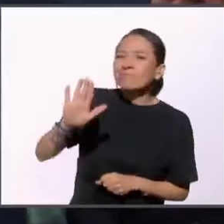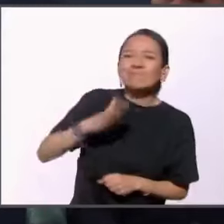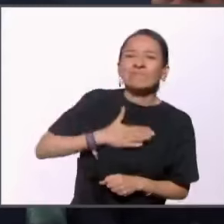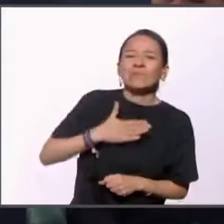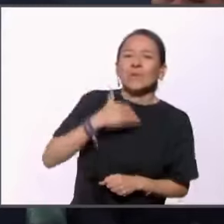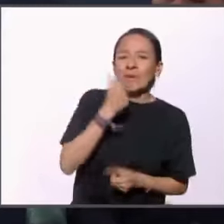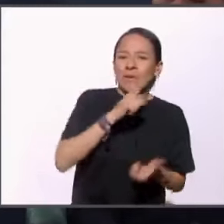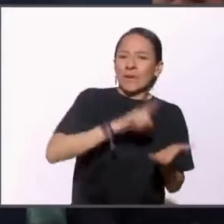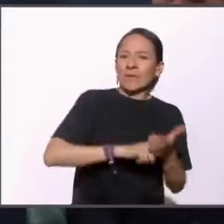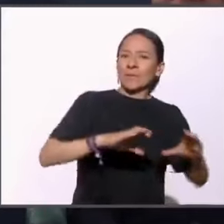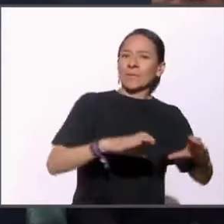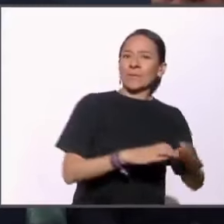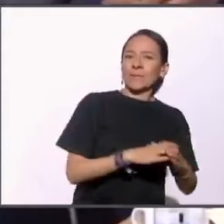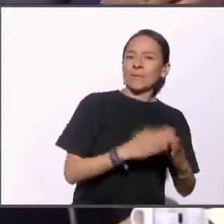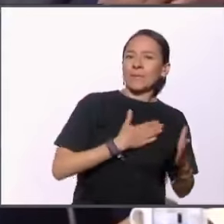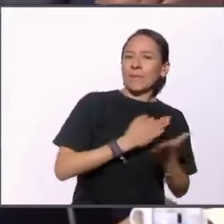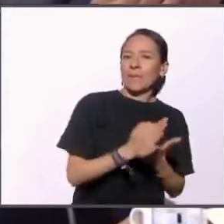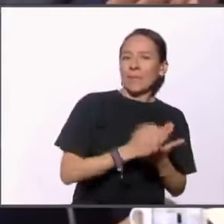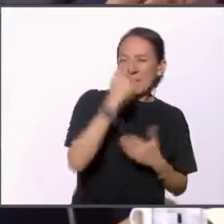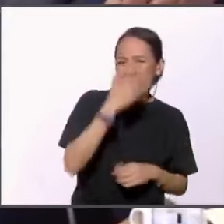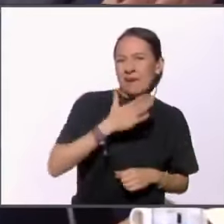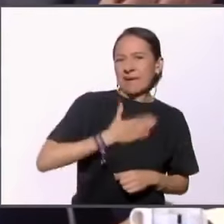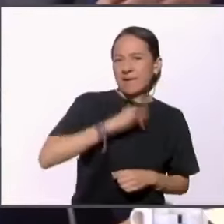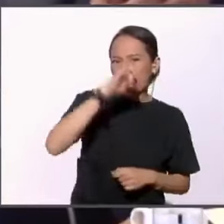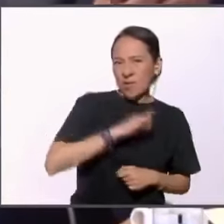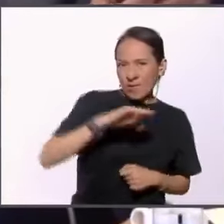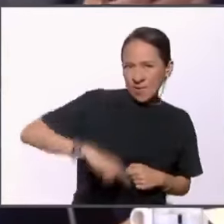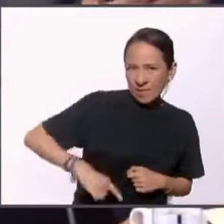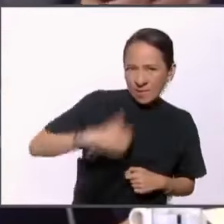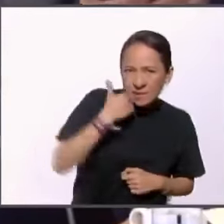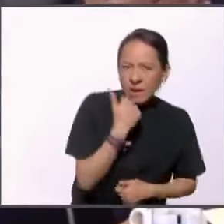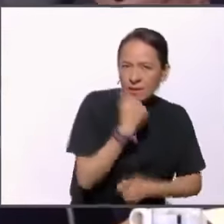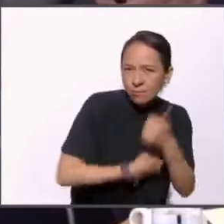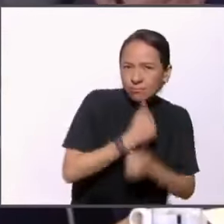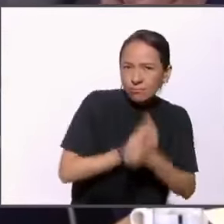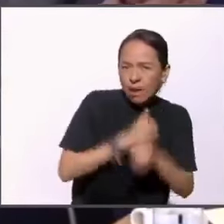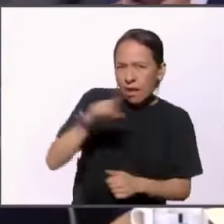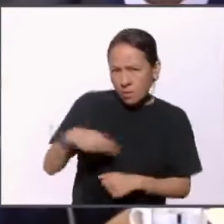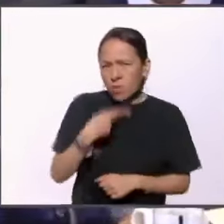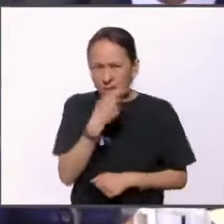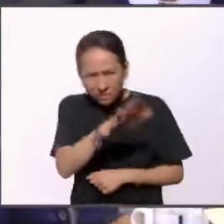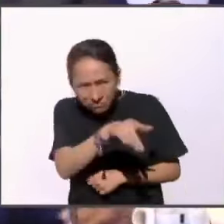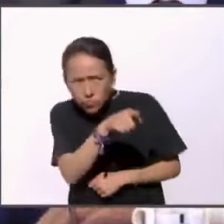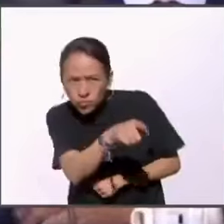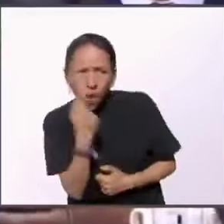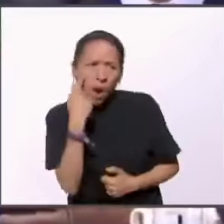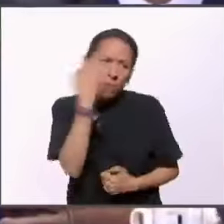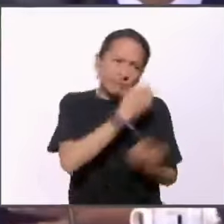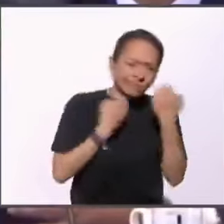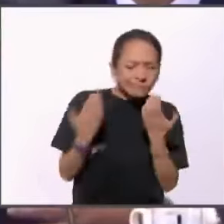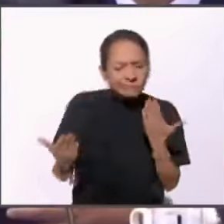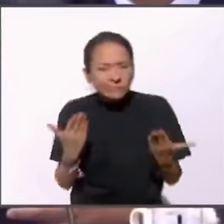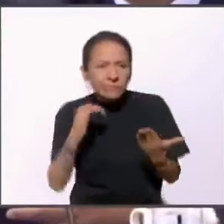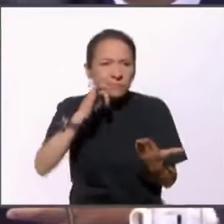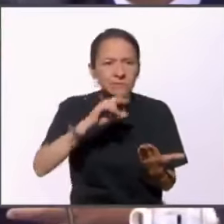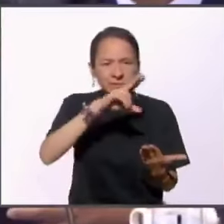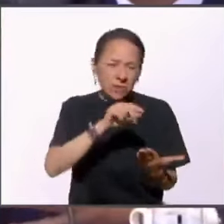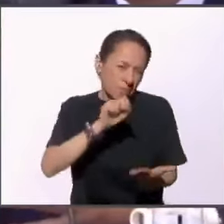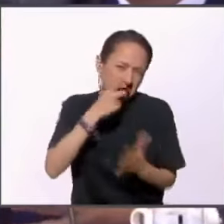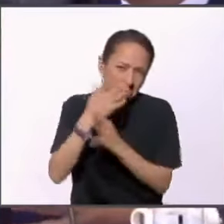de Morena por la candidatura para jefa de gobierno. Le respondí que lo sopesara, detalló López Obrador.